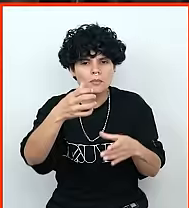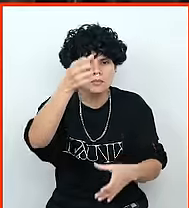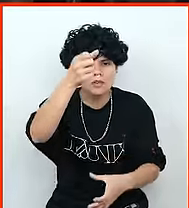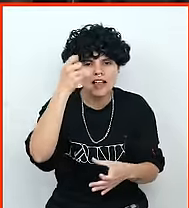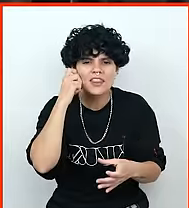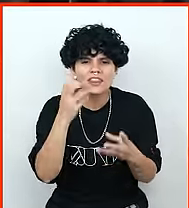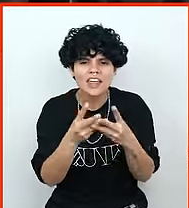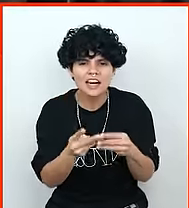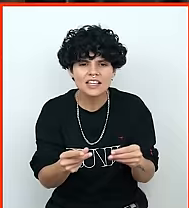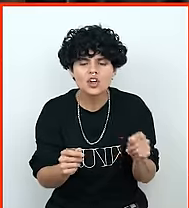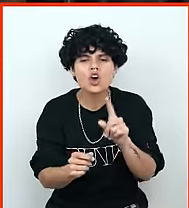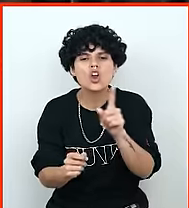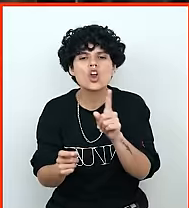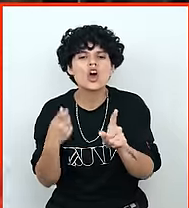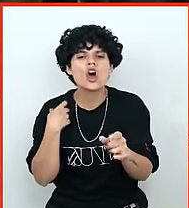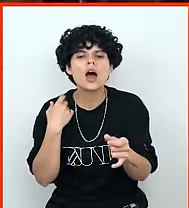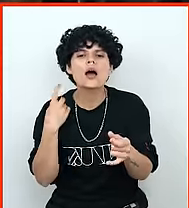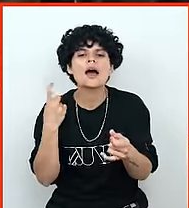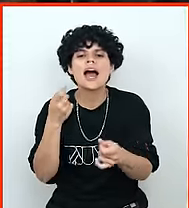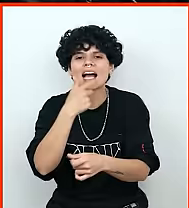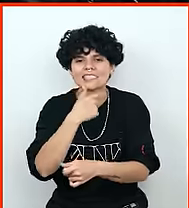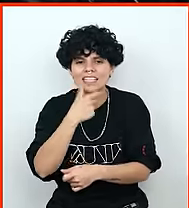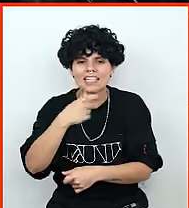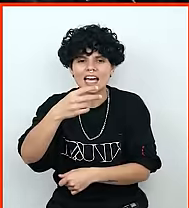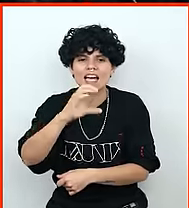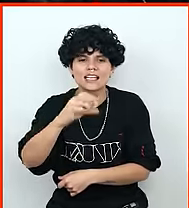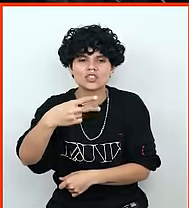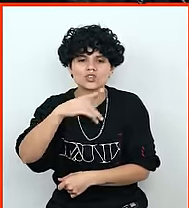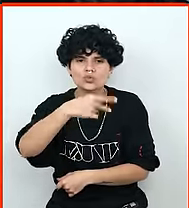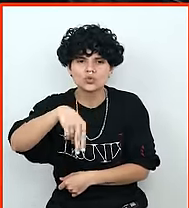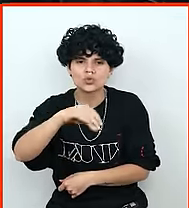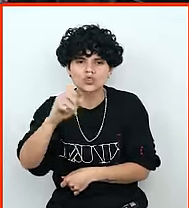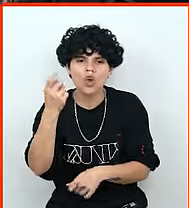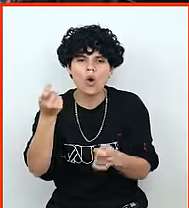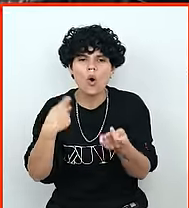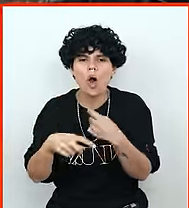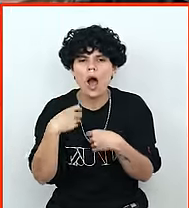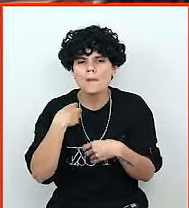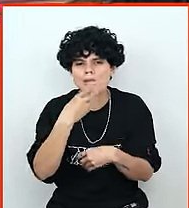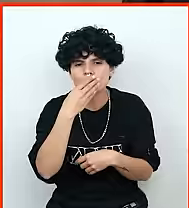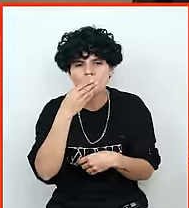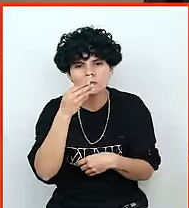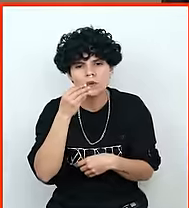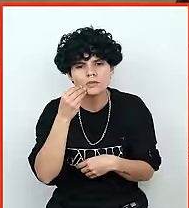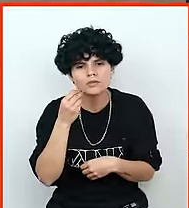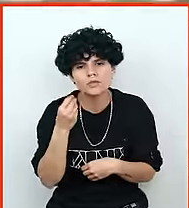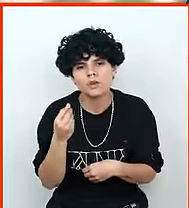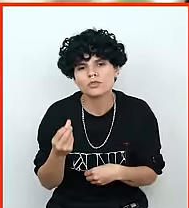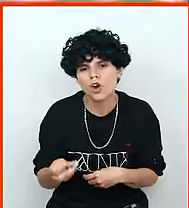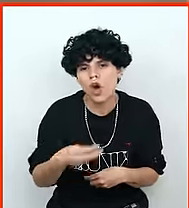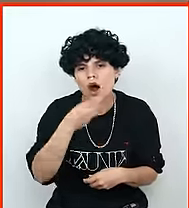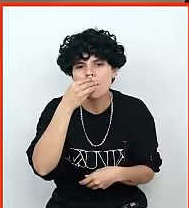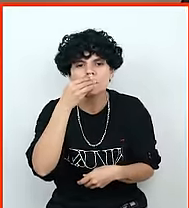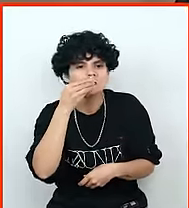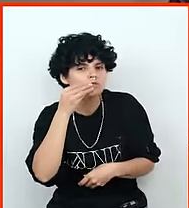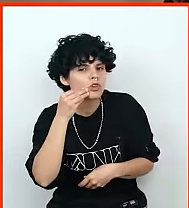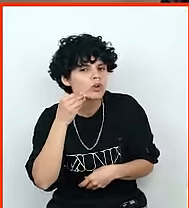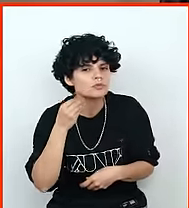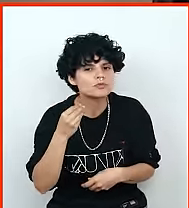te lo tomabas? Ah, no, mi mamá por lo menos compraba galletas de chuño. Oh, y decía, y las vendía también. La mordía.